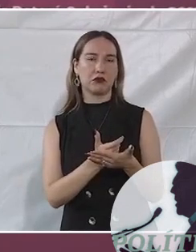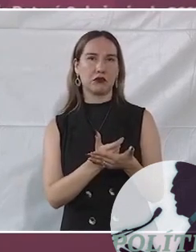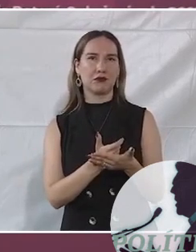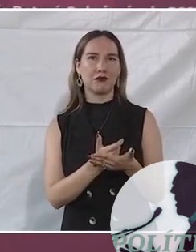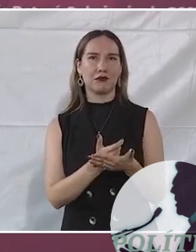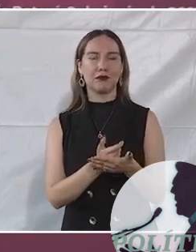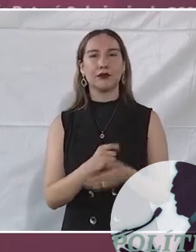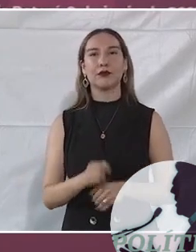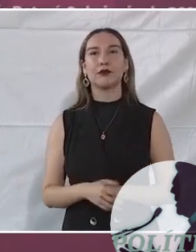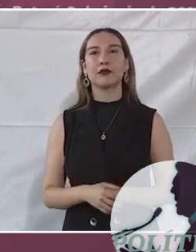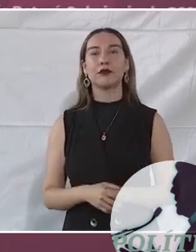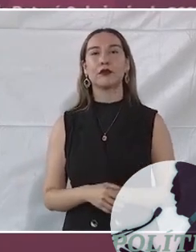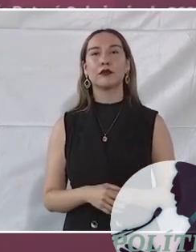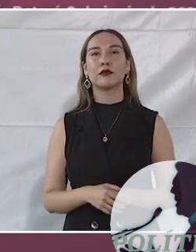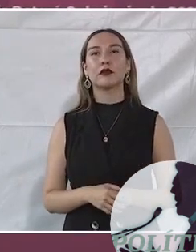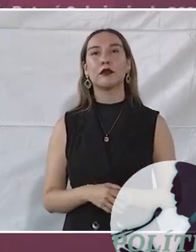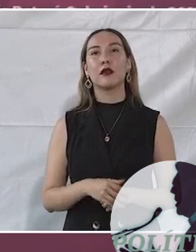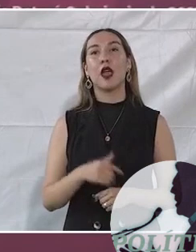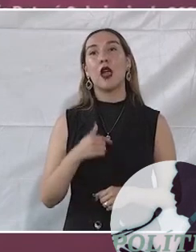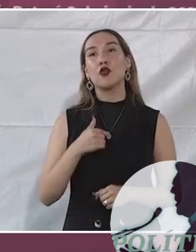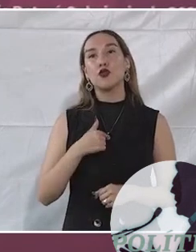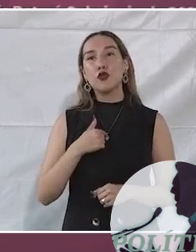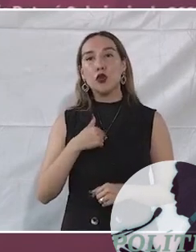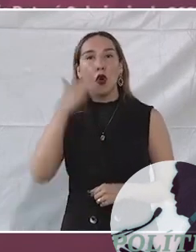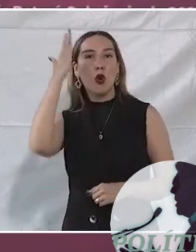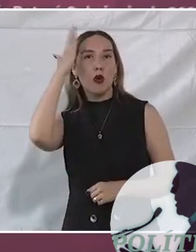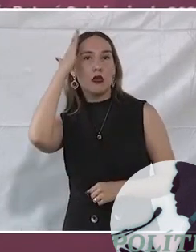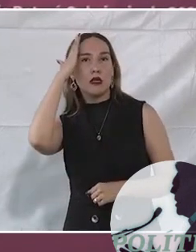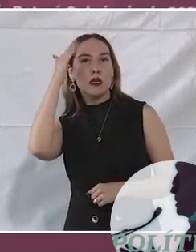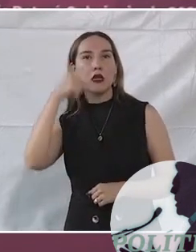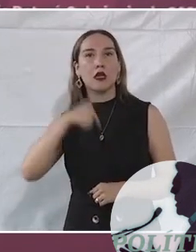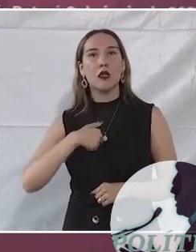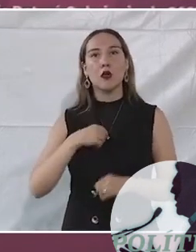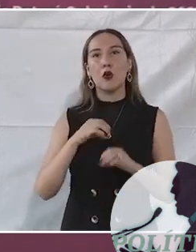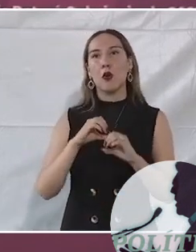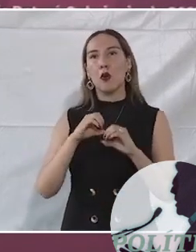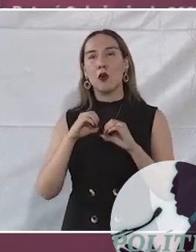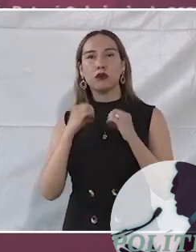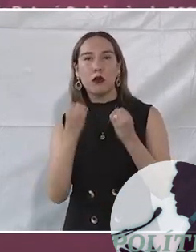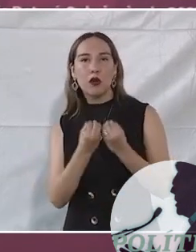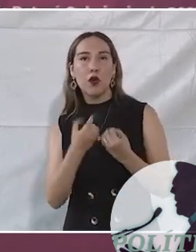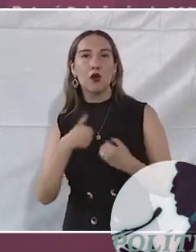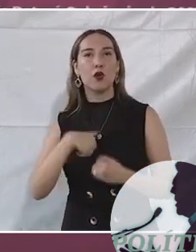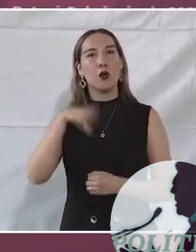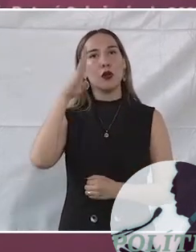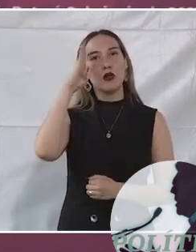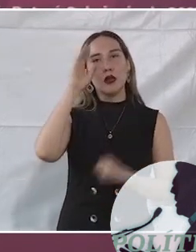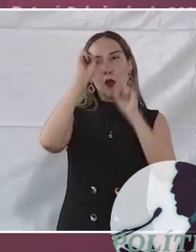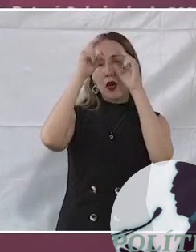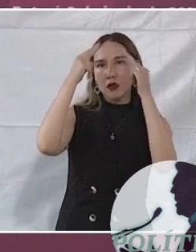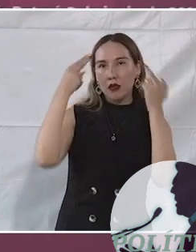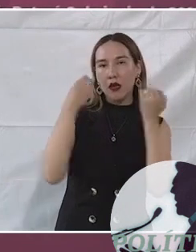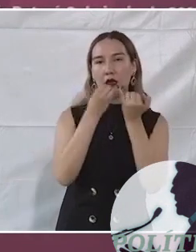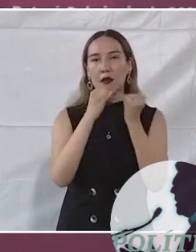intermediarios. Nada de que yo soy de la Organización Independiente de la Huasteca o soy de la